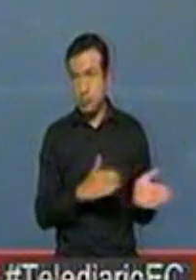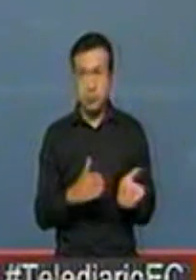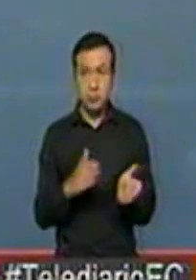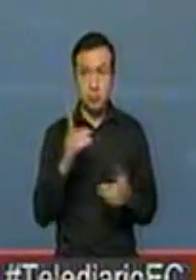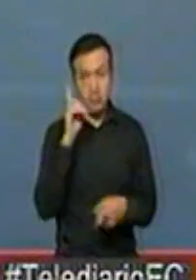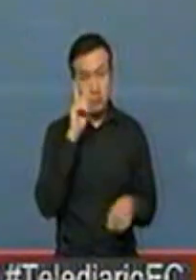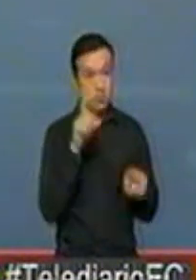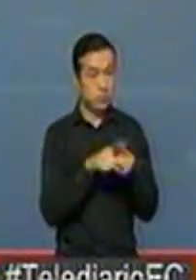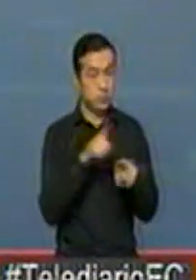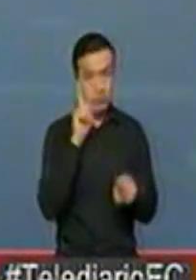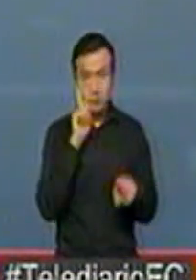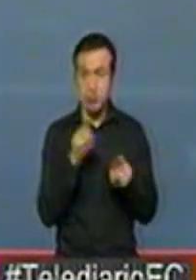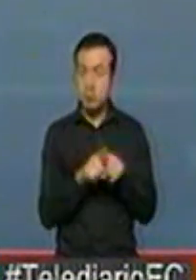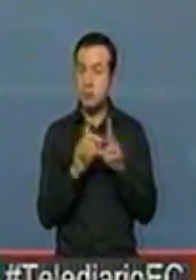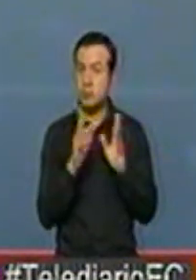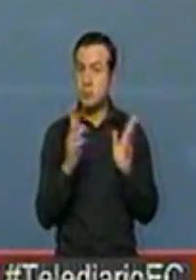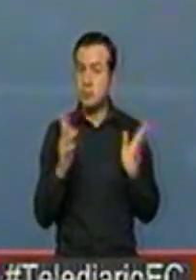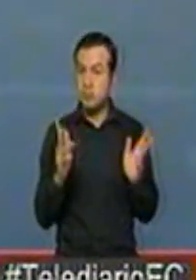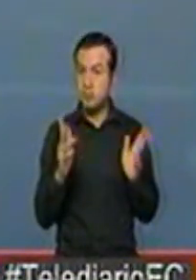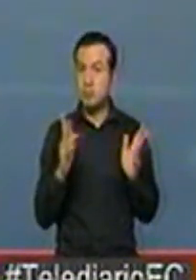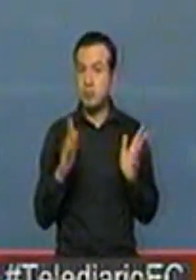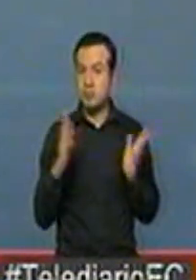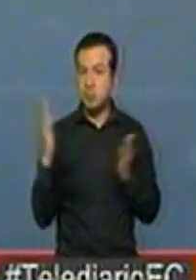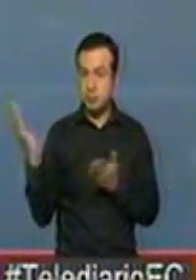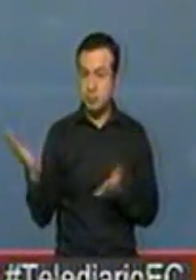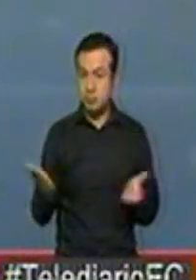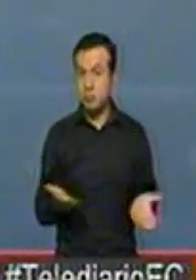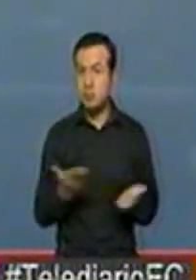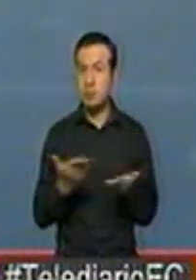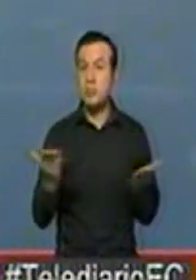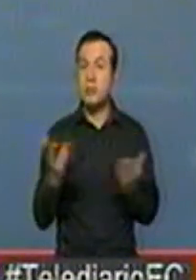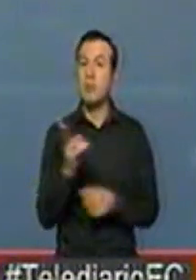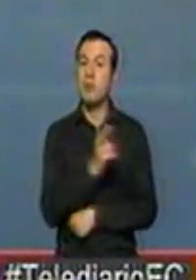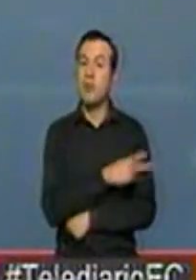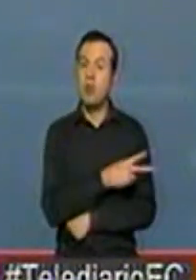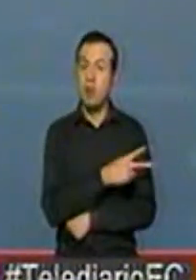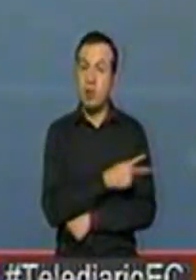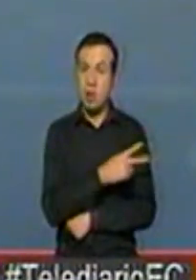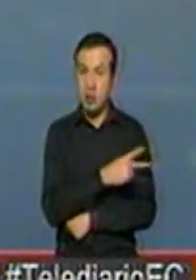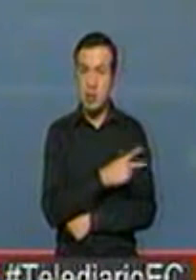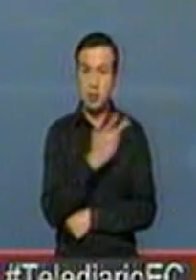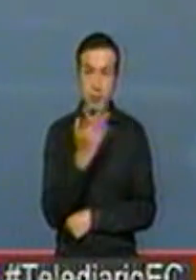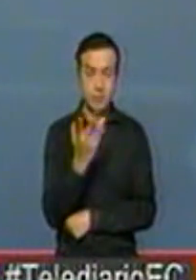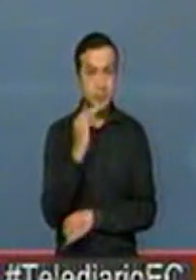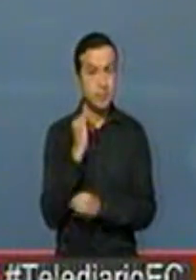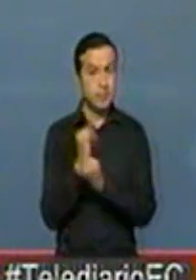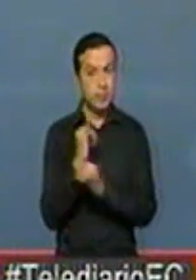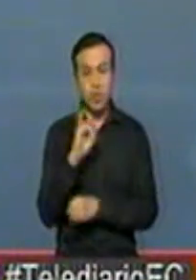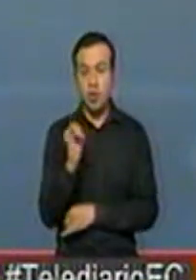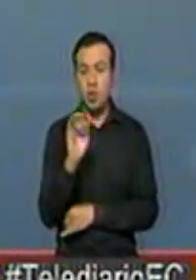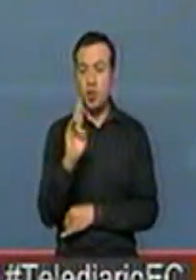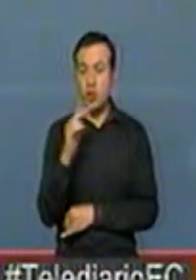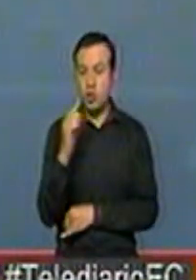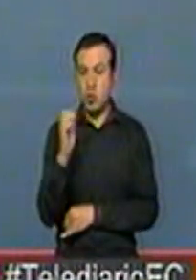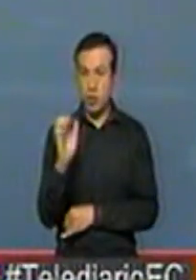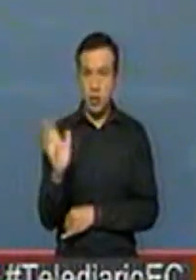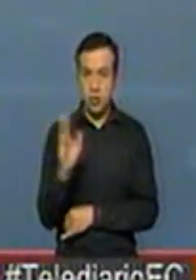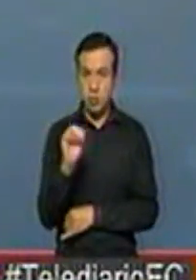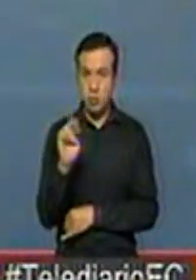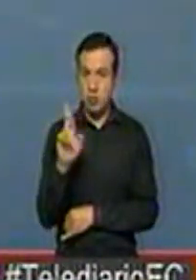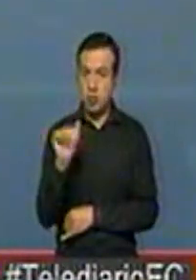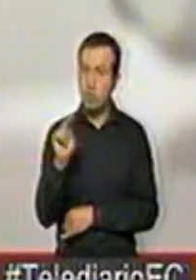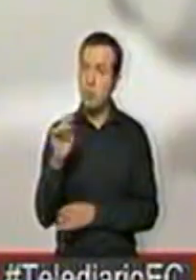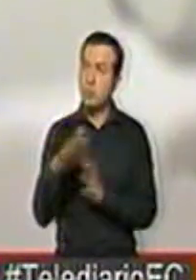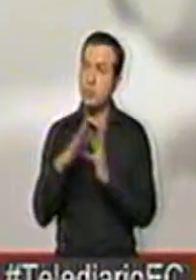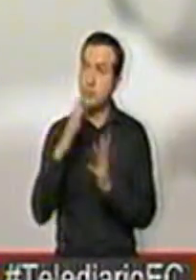en torno a las calificaciones nuestro siguiente invitado en esta mañana es del vocal de ese organismo jorge moreno doctor bienvenido muchísimas gracias